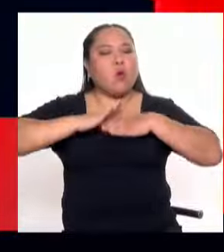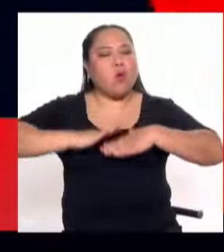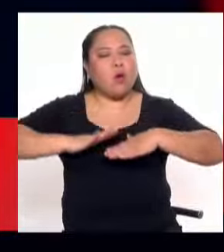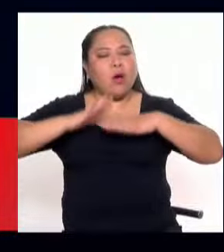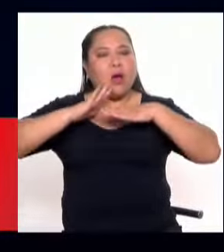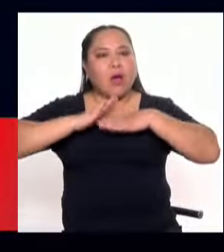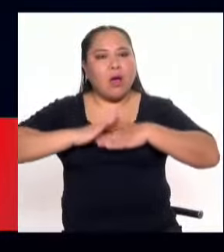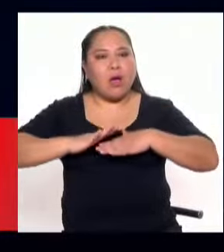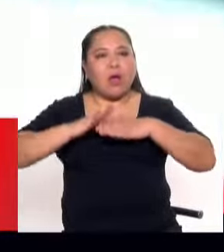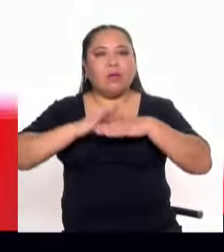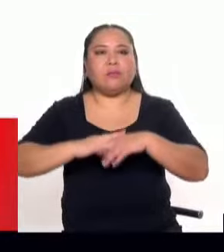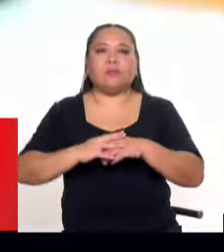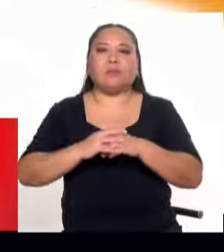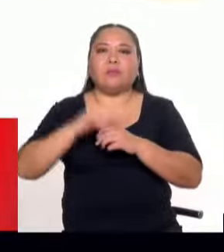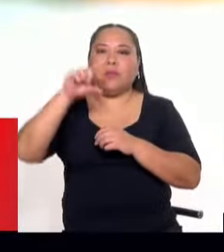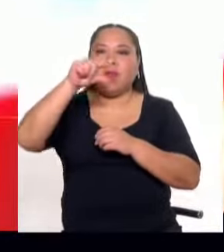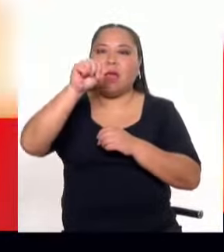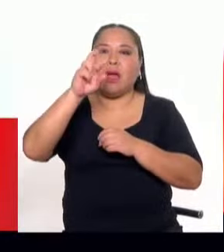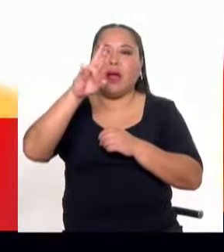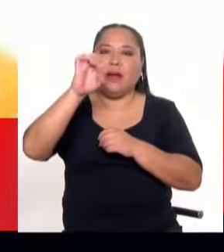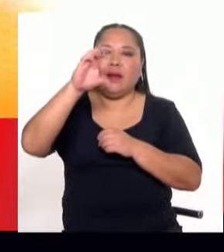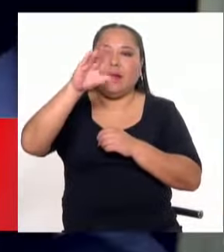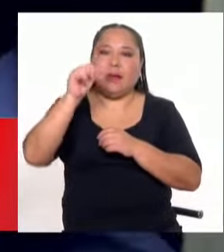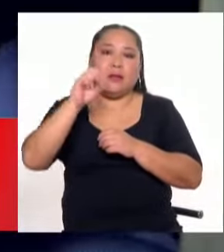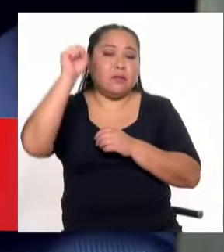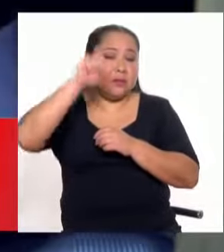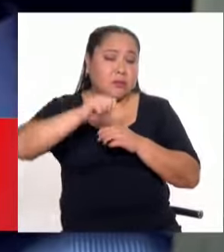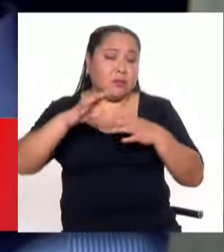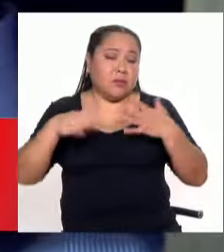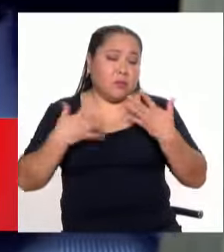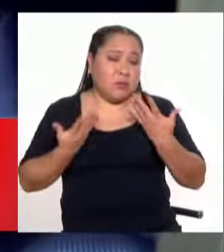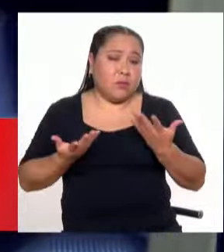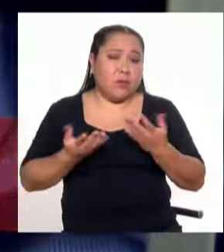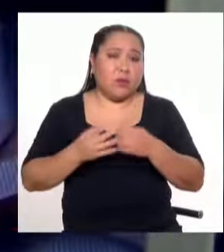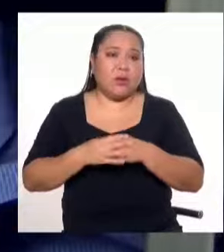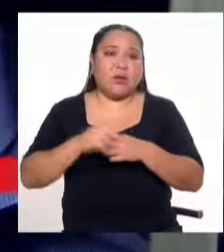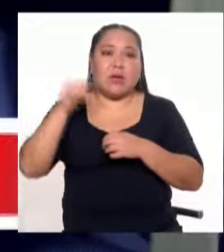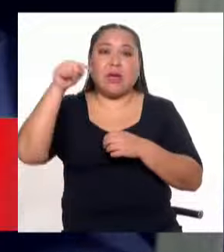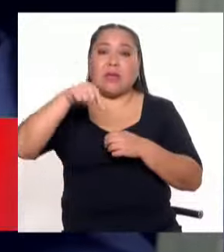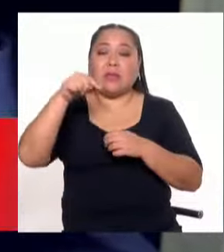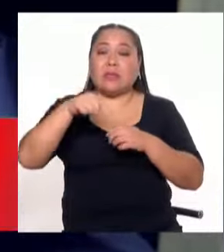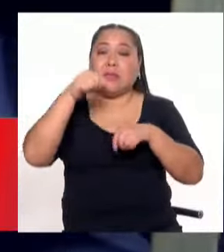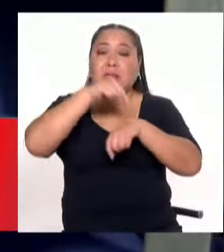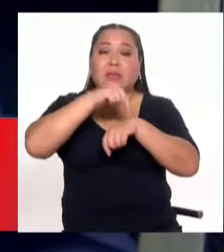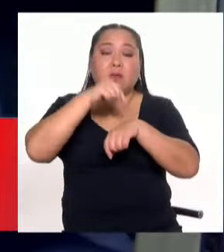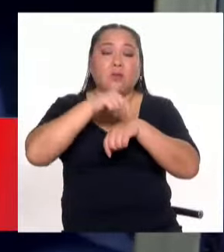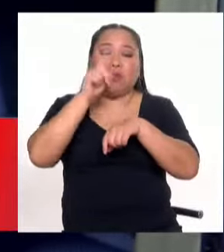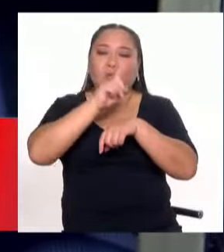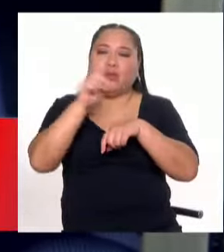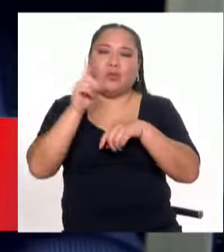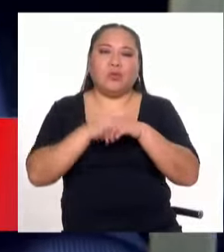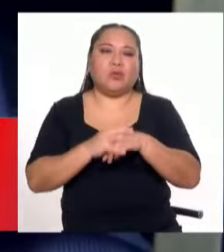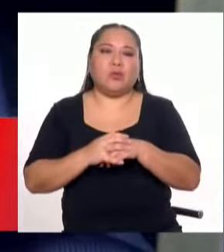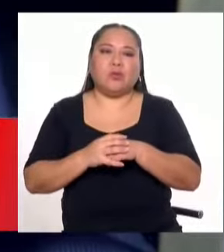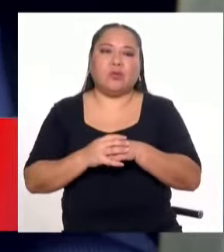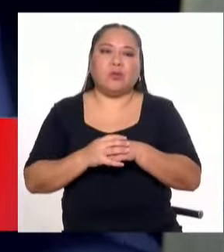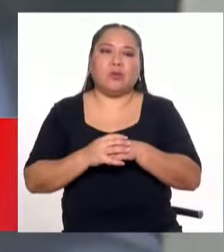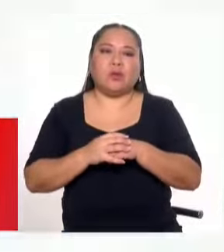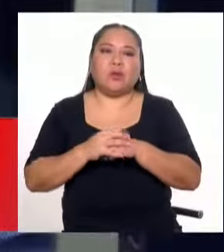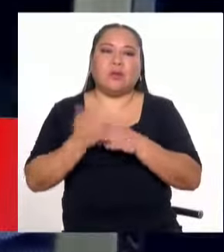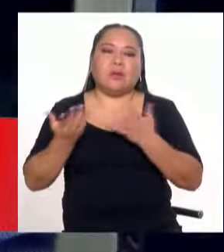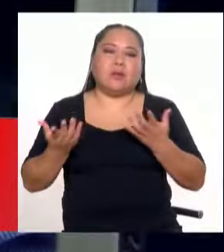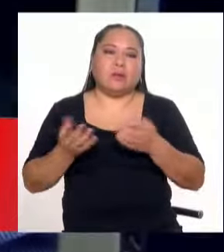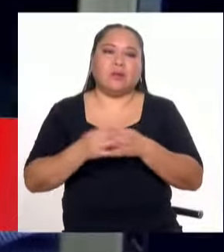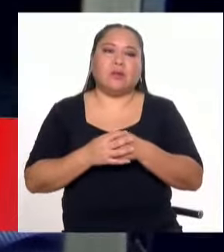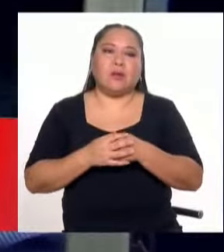y la opción de Ricardo gca s es imposible en este momento no lógicamente momento es es obvio es